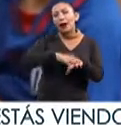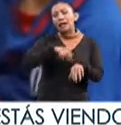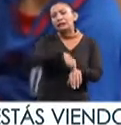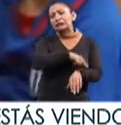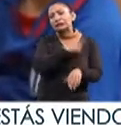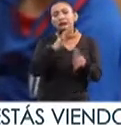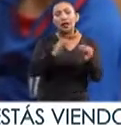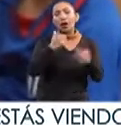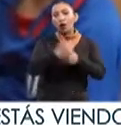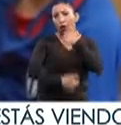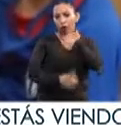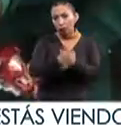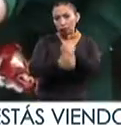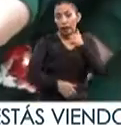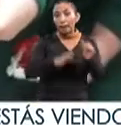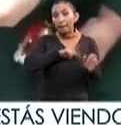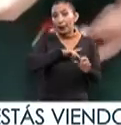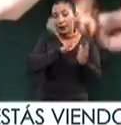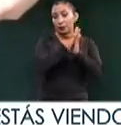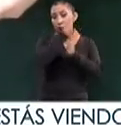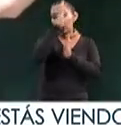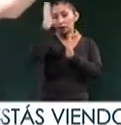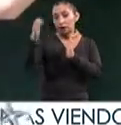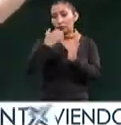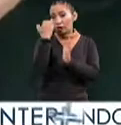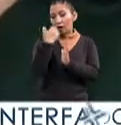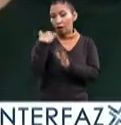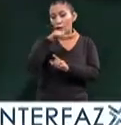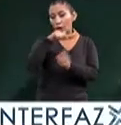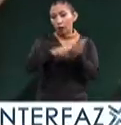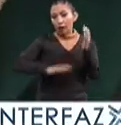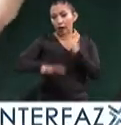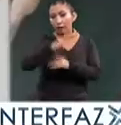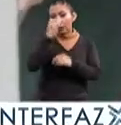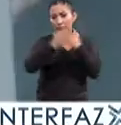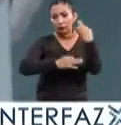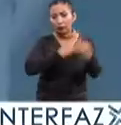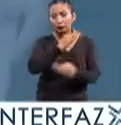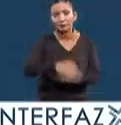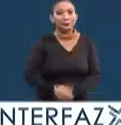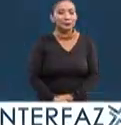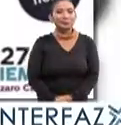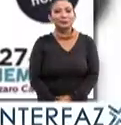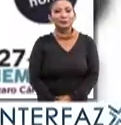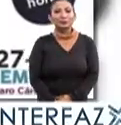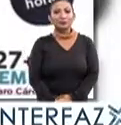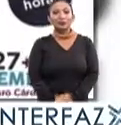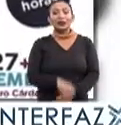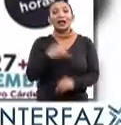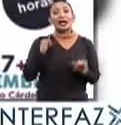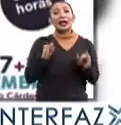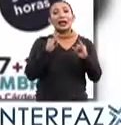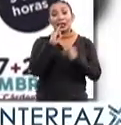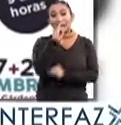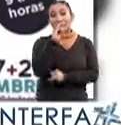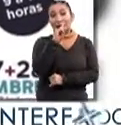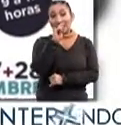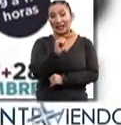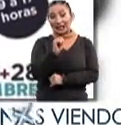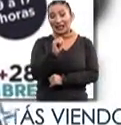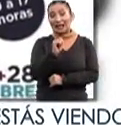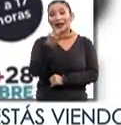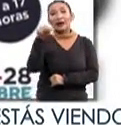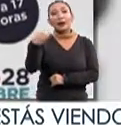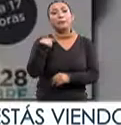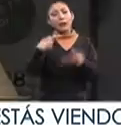los detalles del concurso Mi Biblioteca Escolar, un espacio de todos. El Instituto Politécnico